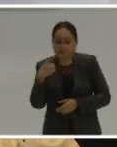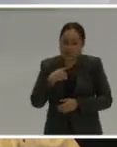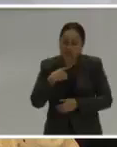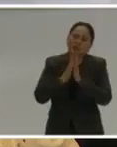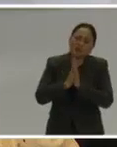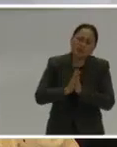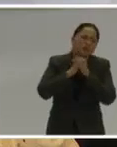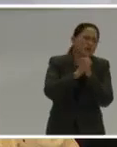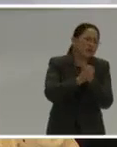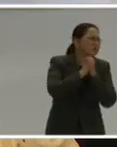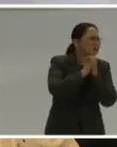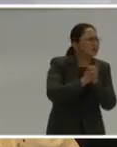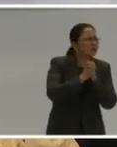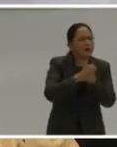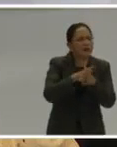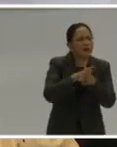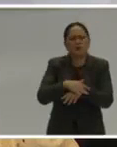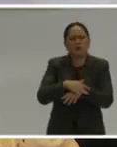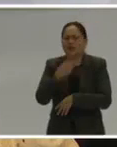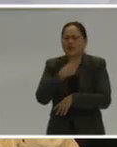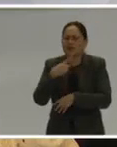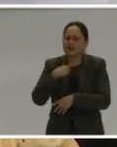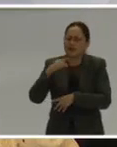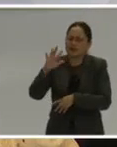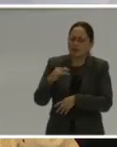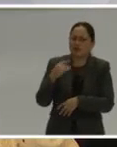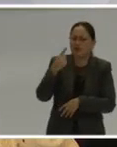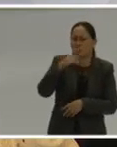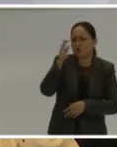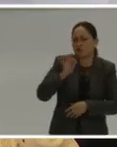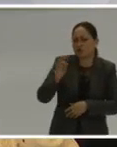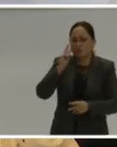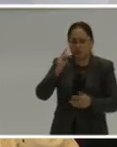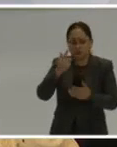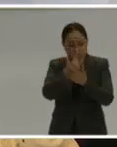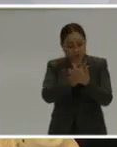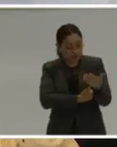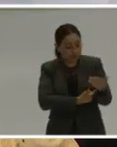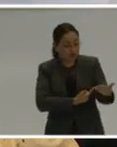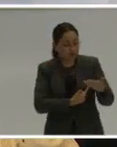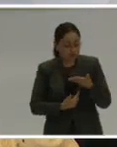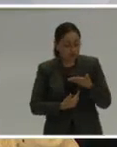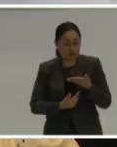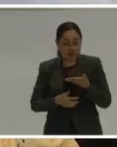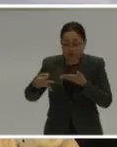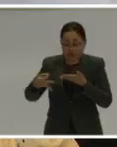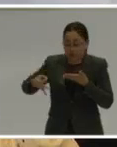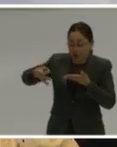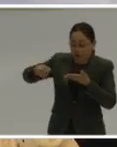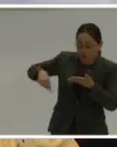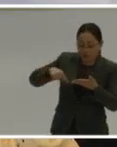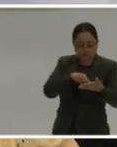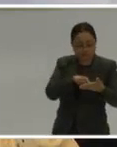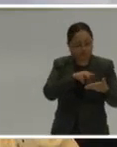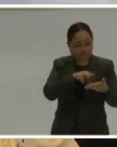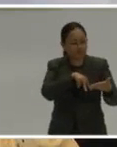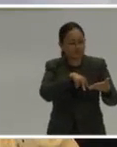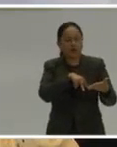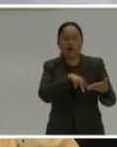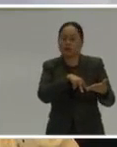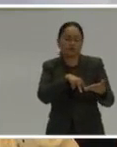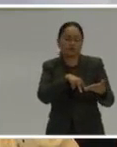al Tribunal Supremo Electoral, vemos la lista y si no hay mujeres y solo hombres, ya, se rechaza